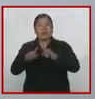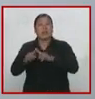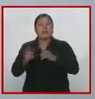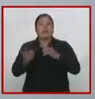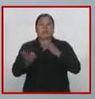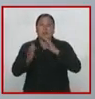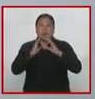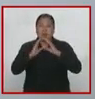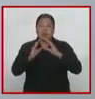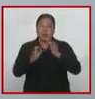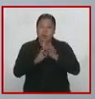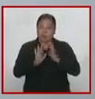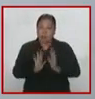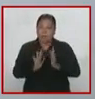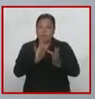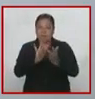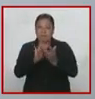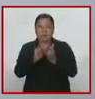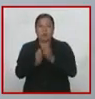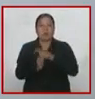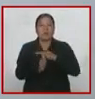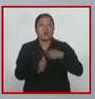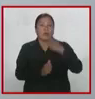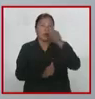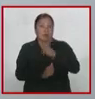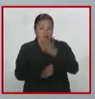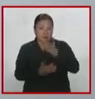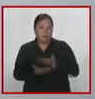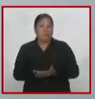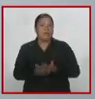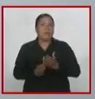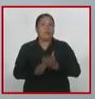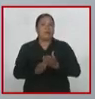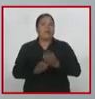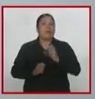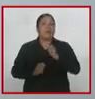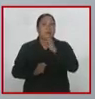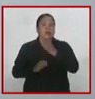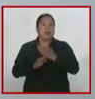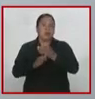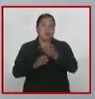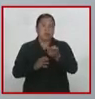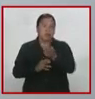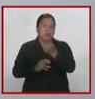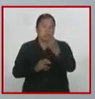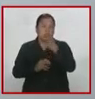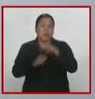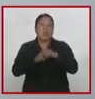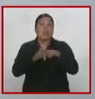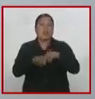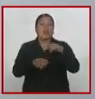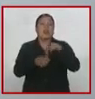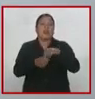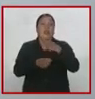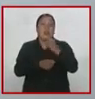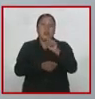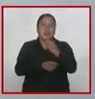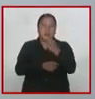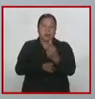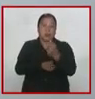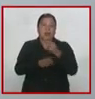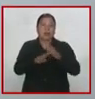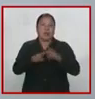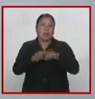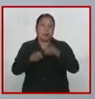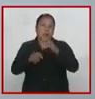comunicación que ya están en contacto con nosotros en esta noche y también a usted que no sintoniza a través de televisión digital en el 9.1 en nuestras